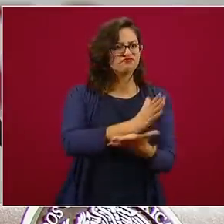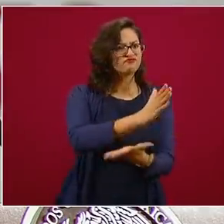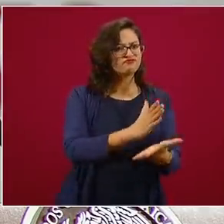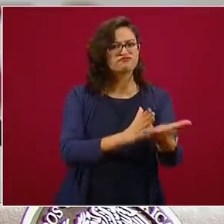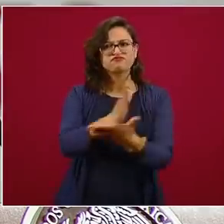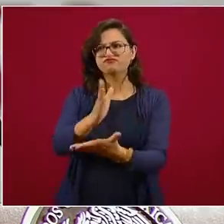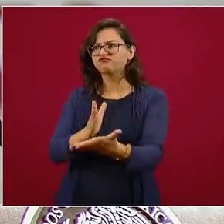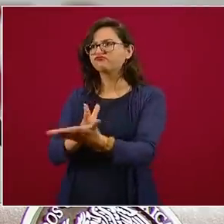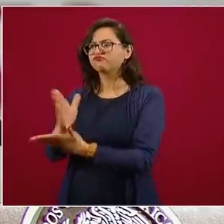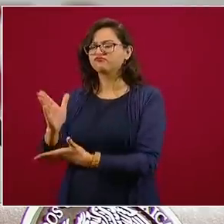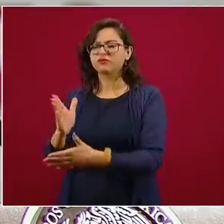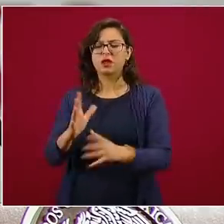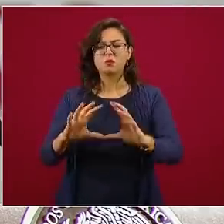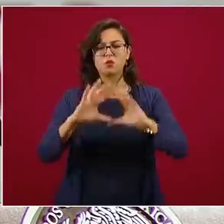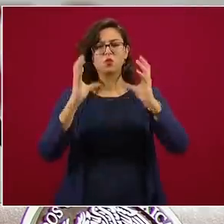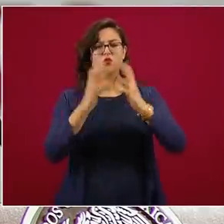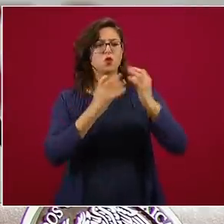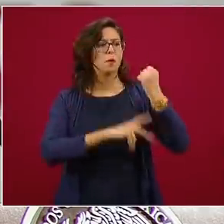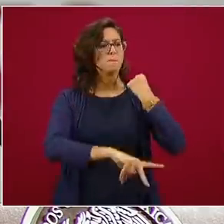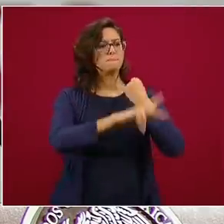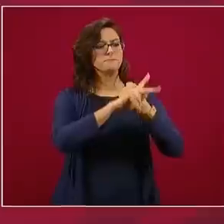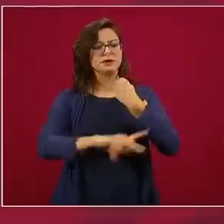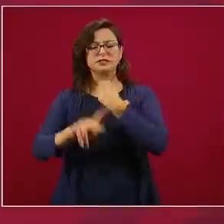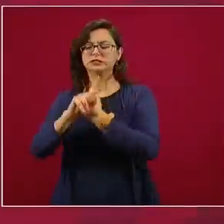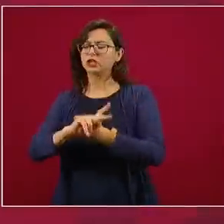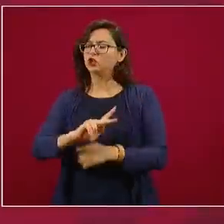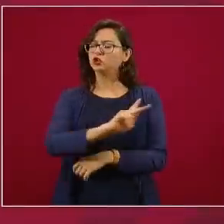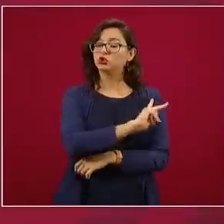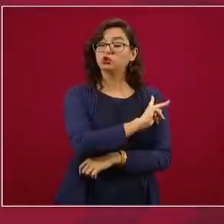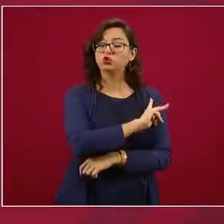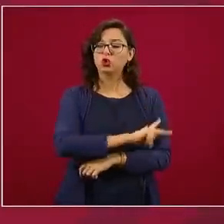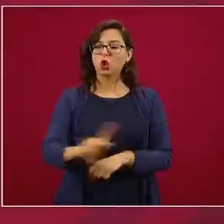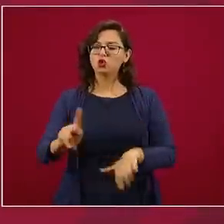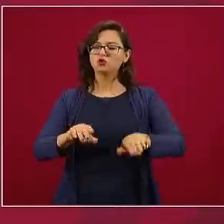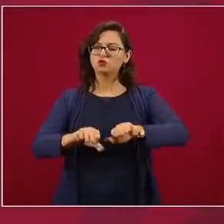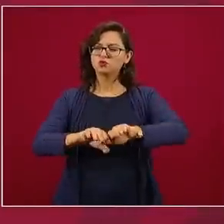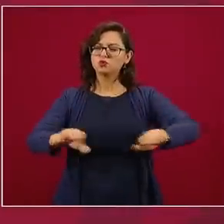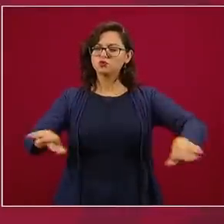tuvieran acceso a medicamentos y a la vacuna.